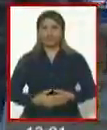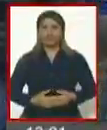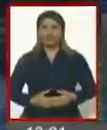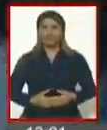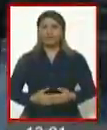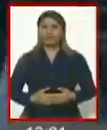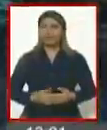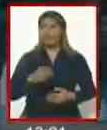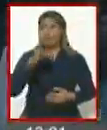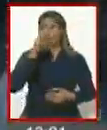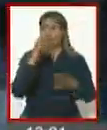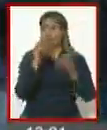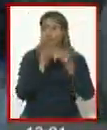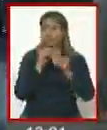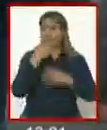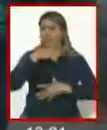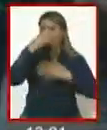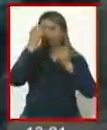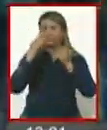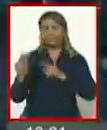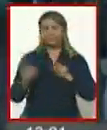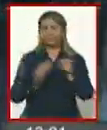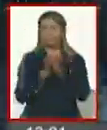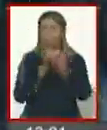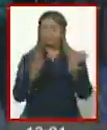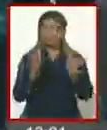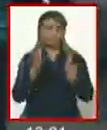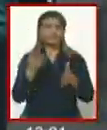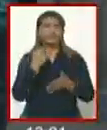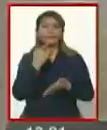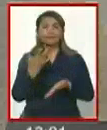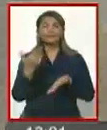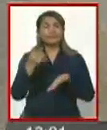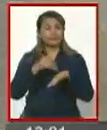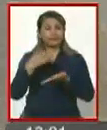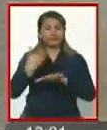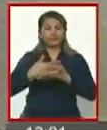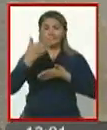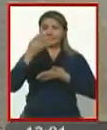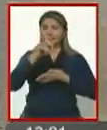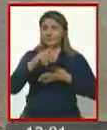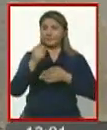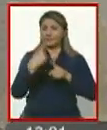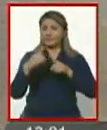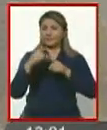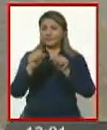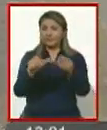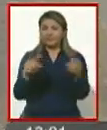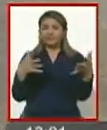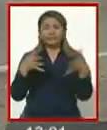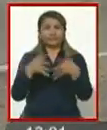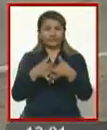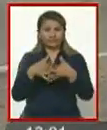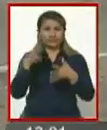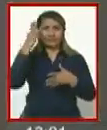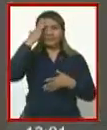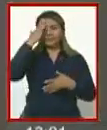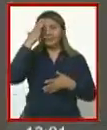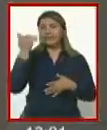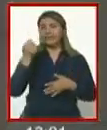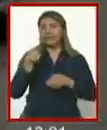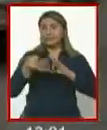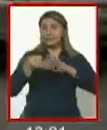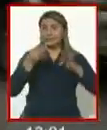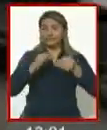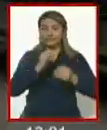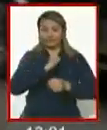Se radicalizan las medidas de presión del transporte público. Han ratificado que este lunes varias zonas amanecerán bloqueadas debido a que hasta la